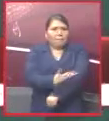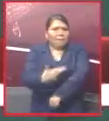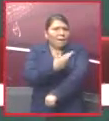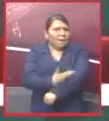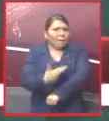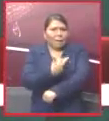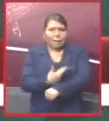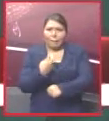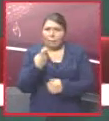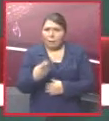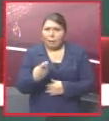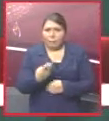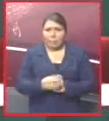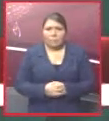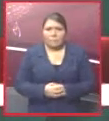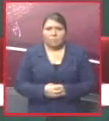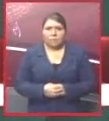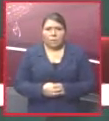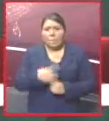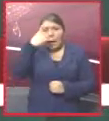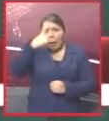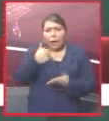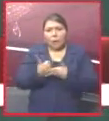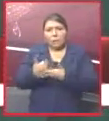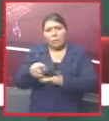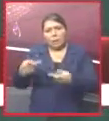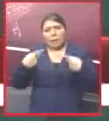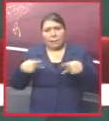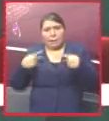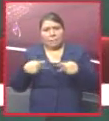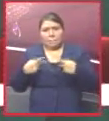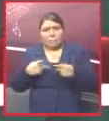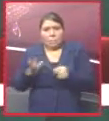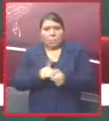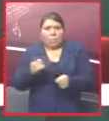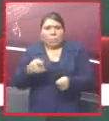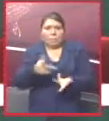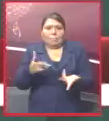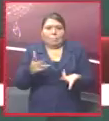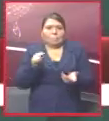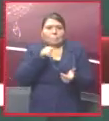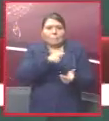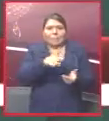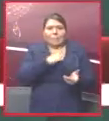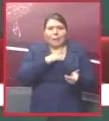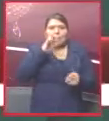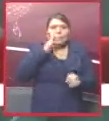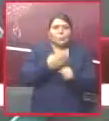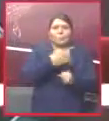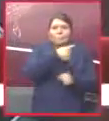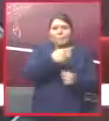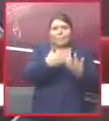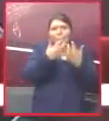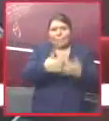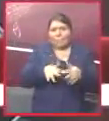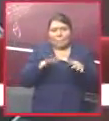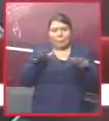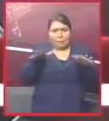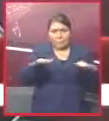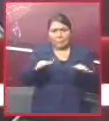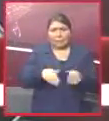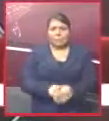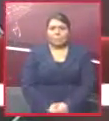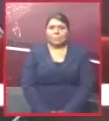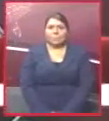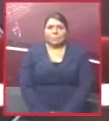daño que se le pudiera causar al consumidor por causas imputables a las líneas aéreas. En